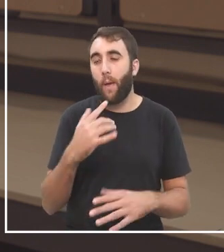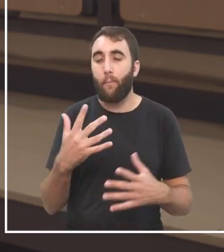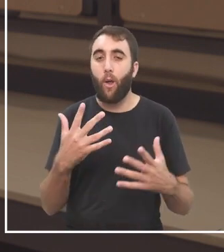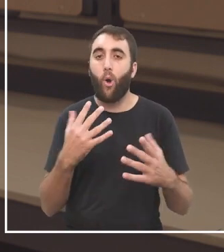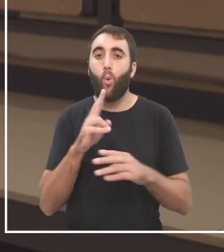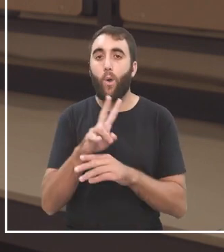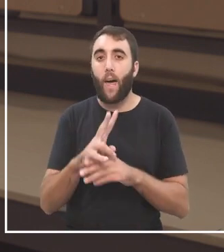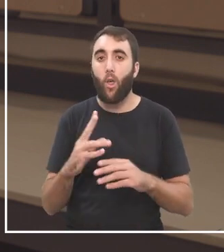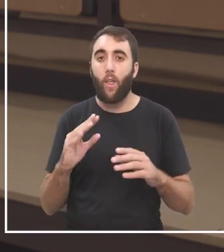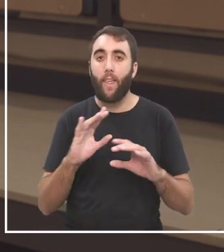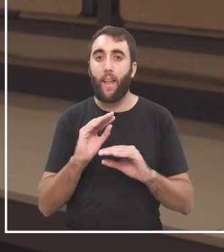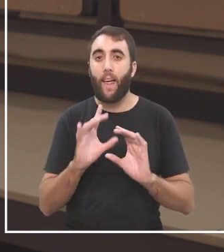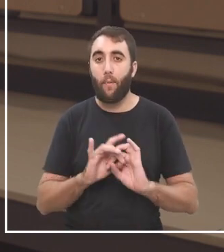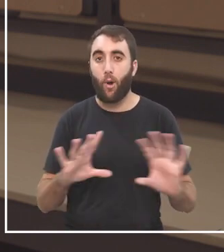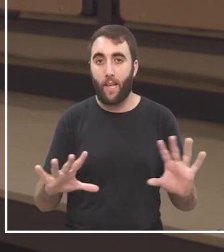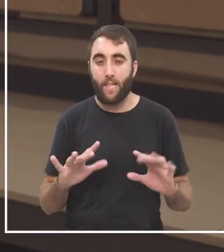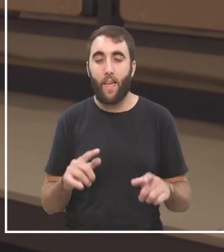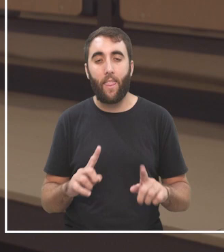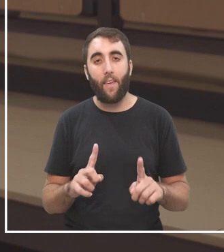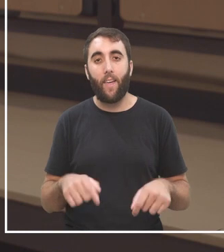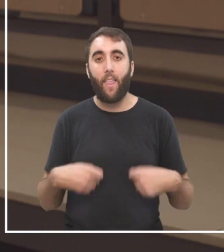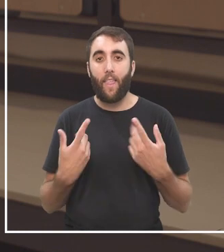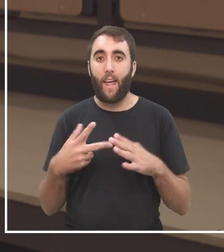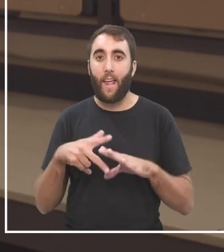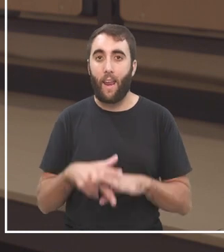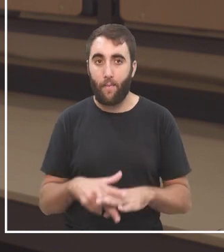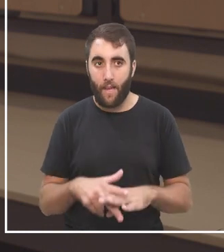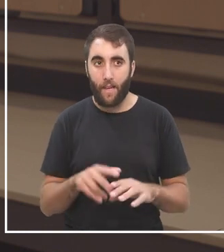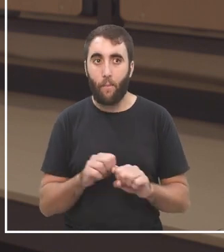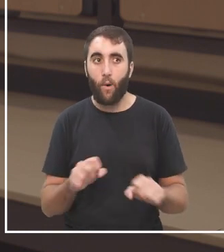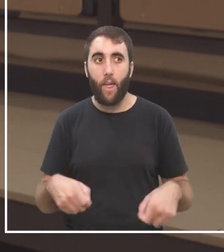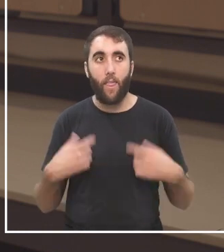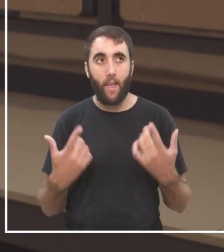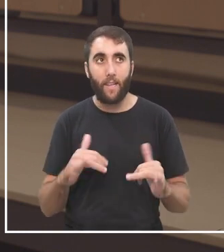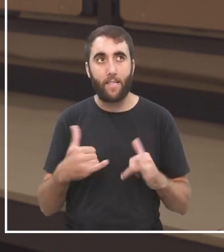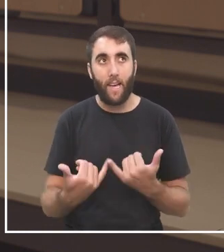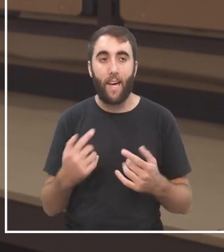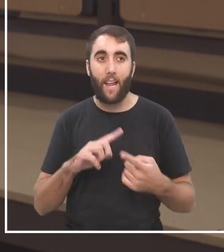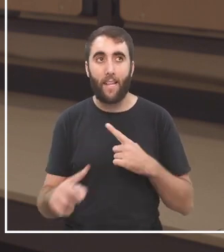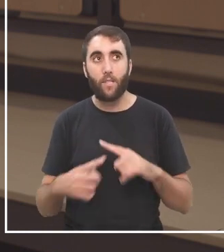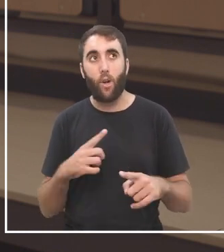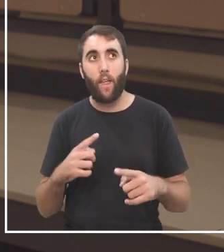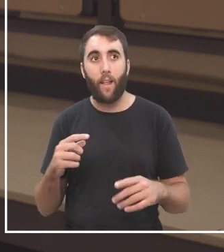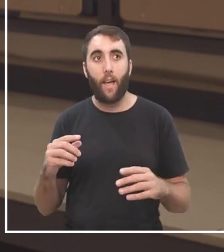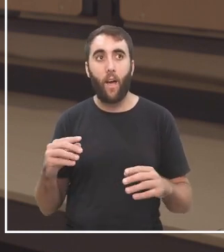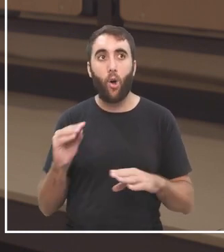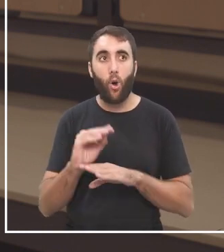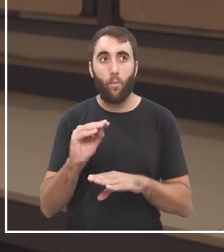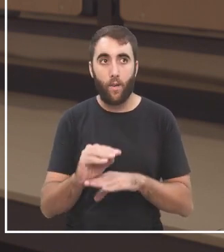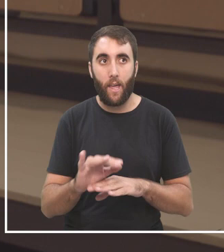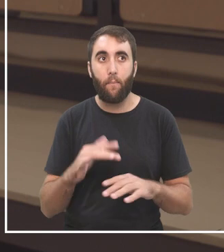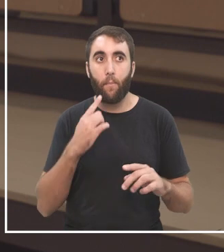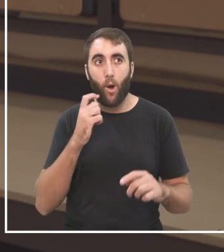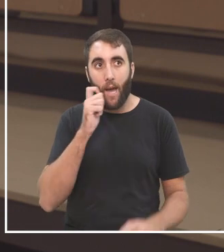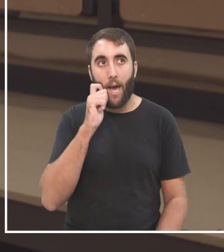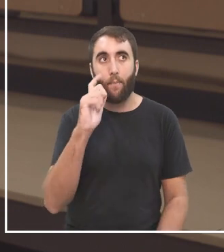democrática es precisamente ofrecer herramientas que refuercen esas relaciones de la comunidad, que refuercen nuestra